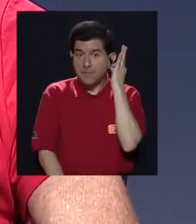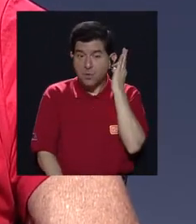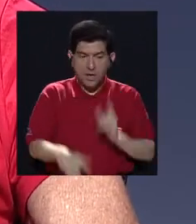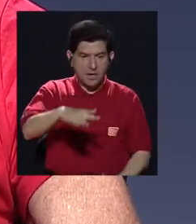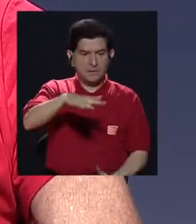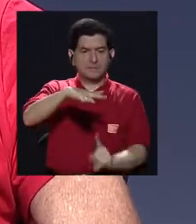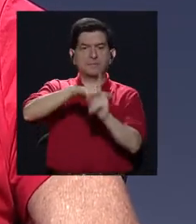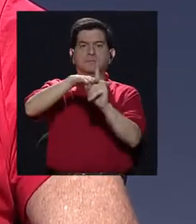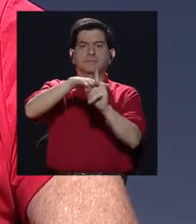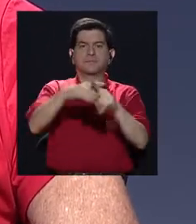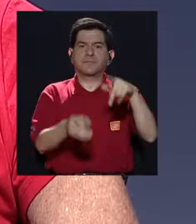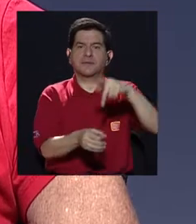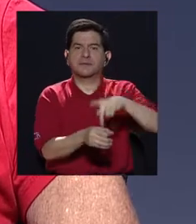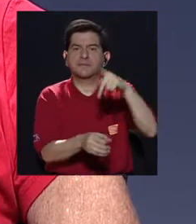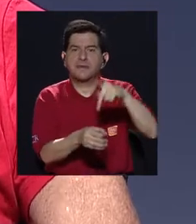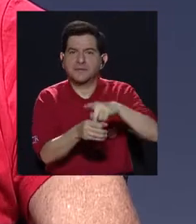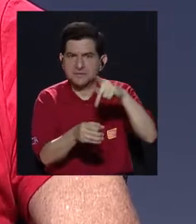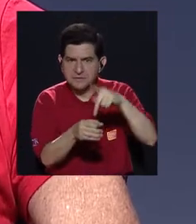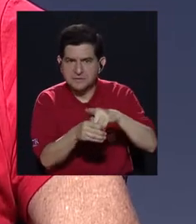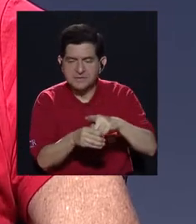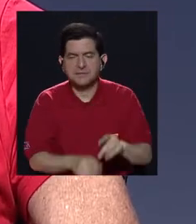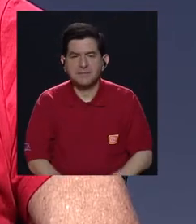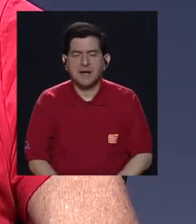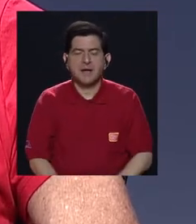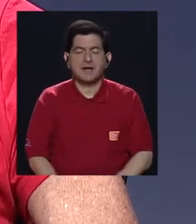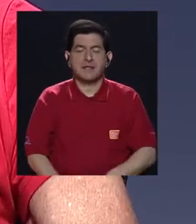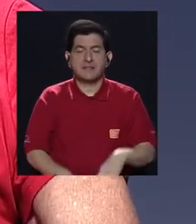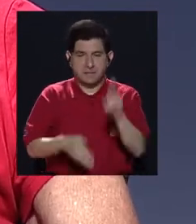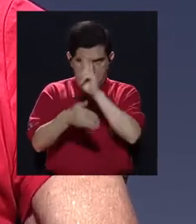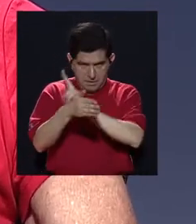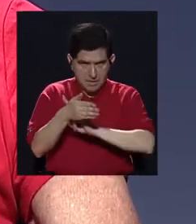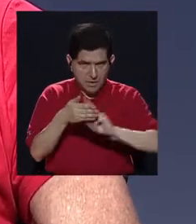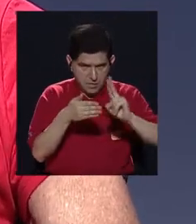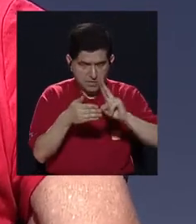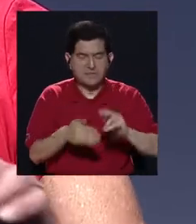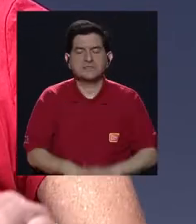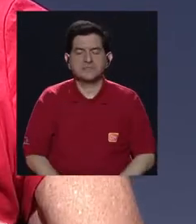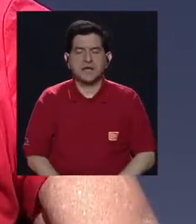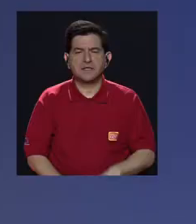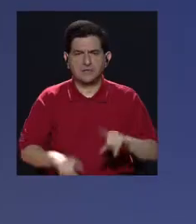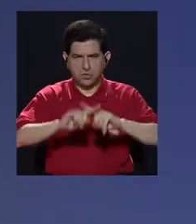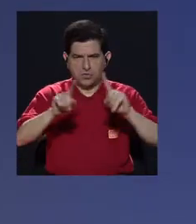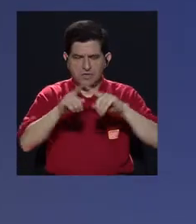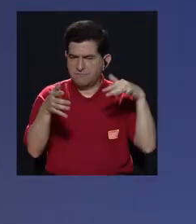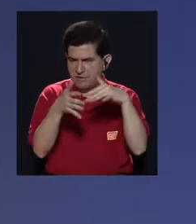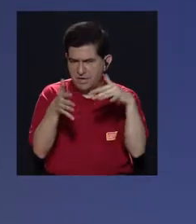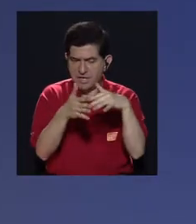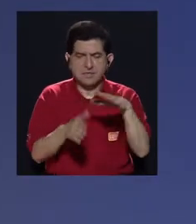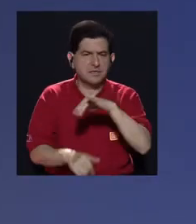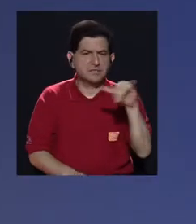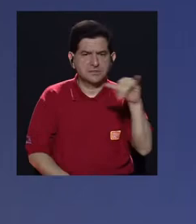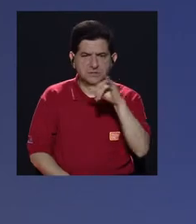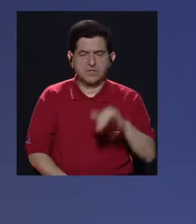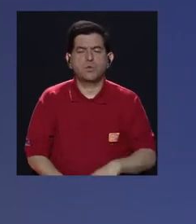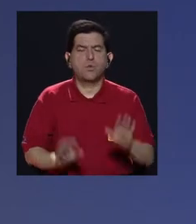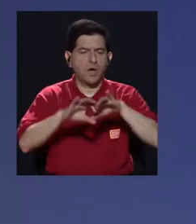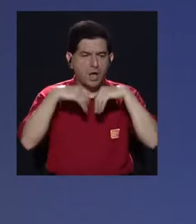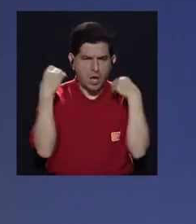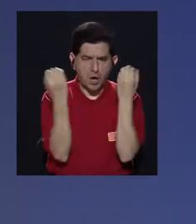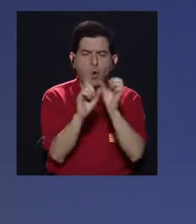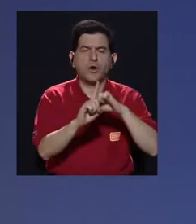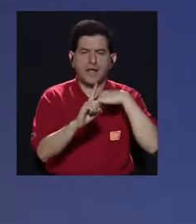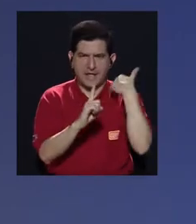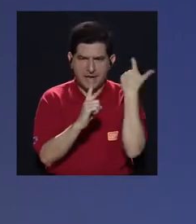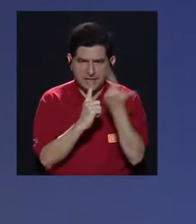que la mujer incursión tanto a nivel académico de estudios como a nivel de